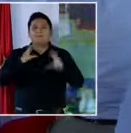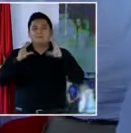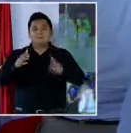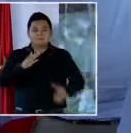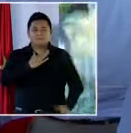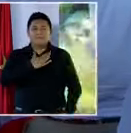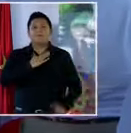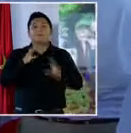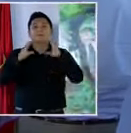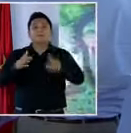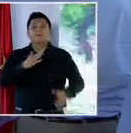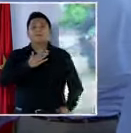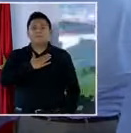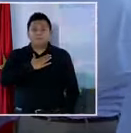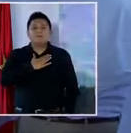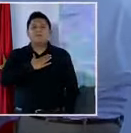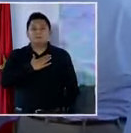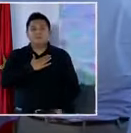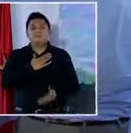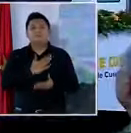la patria.